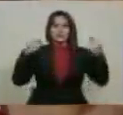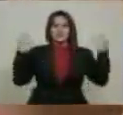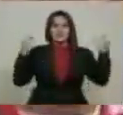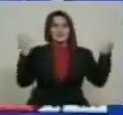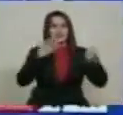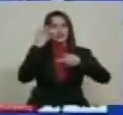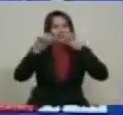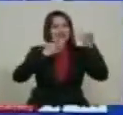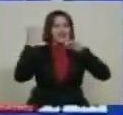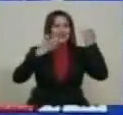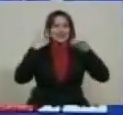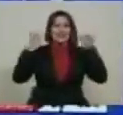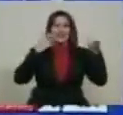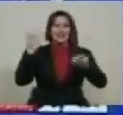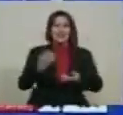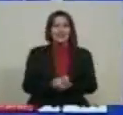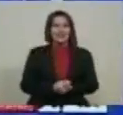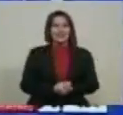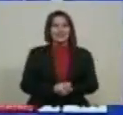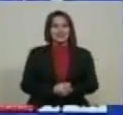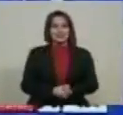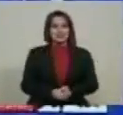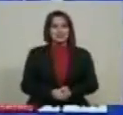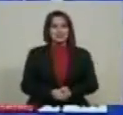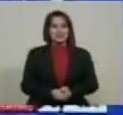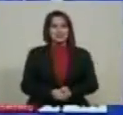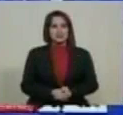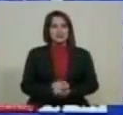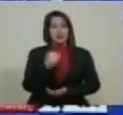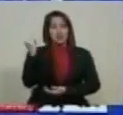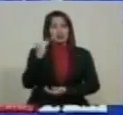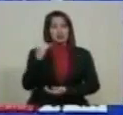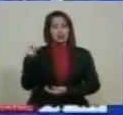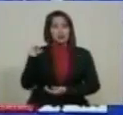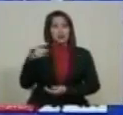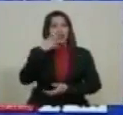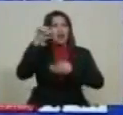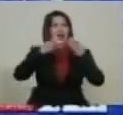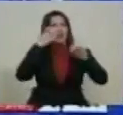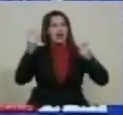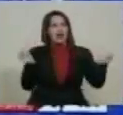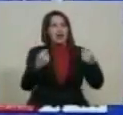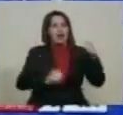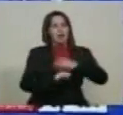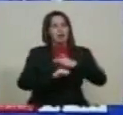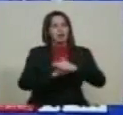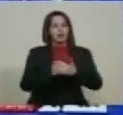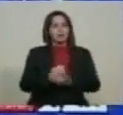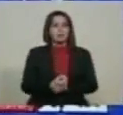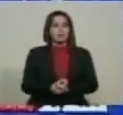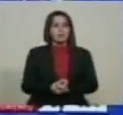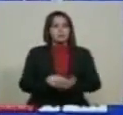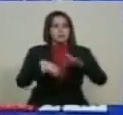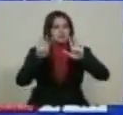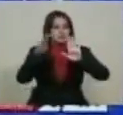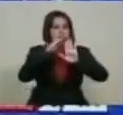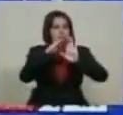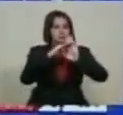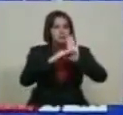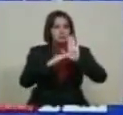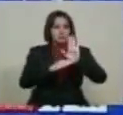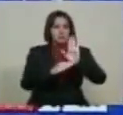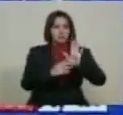Es su público, del Zulia. En noveno lugar, el